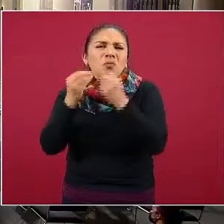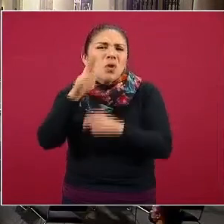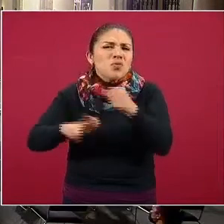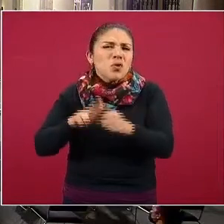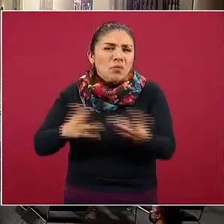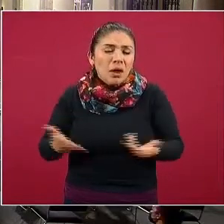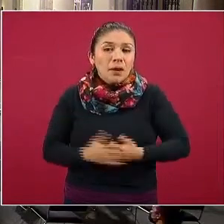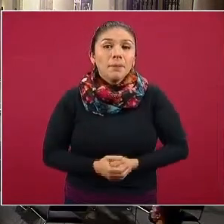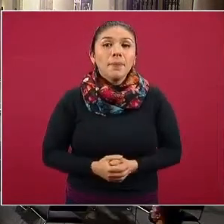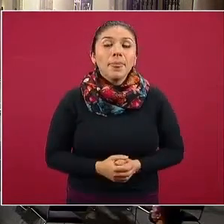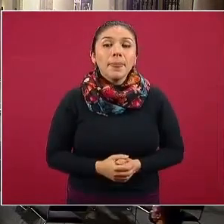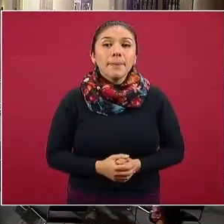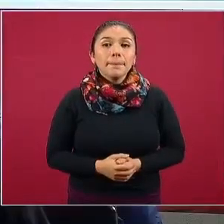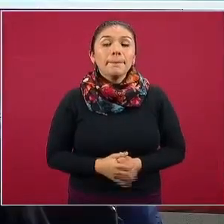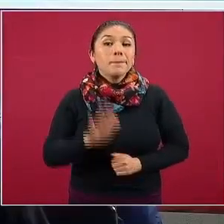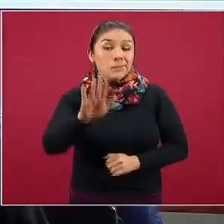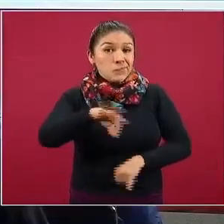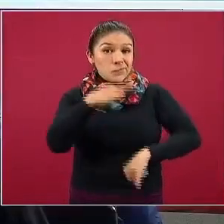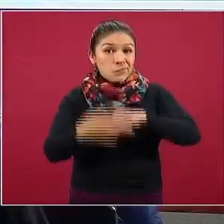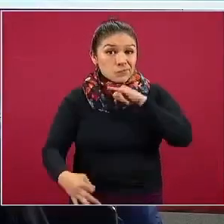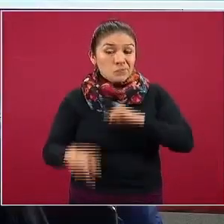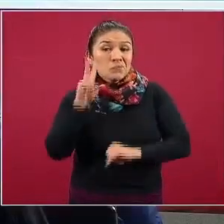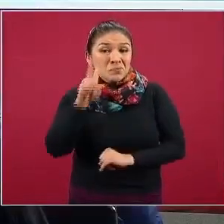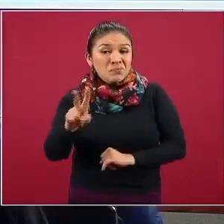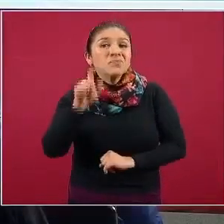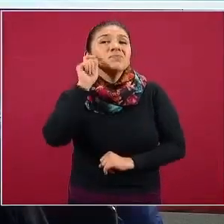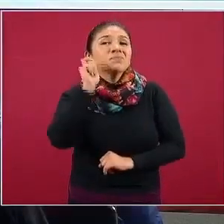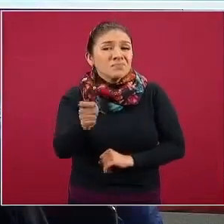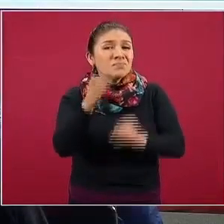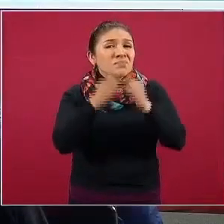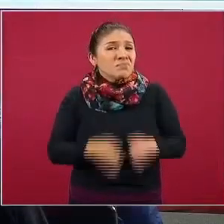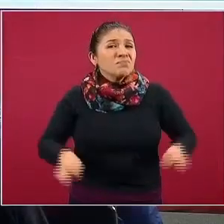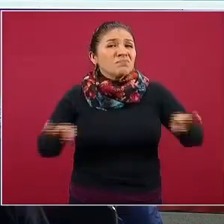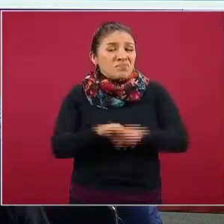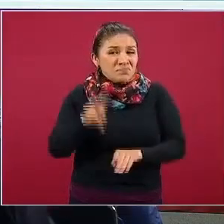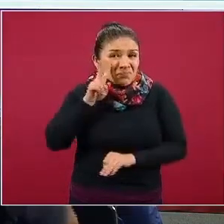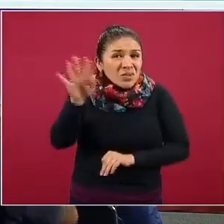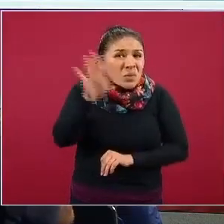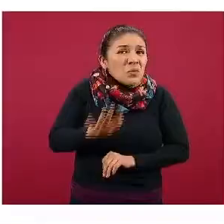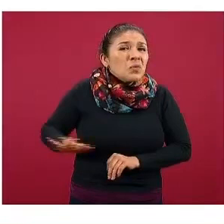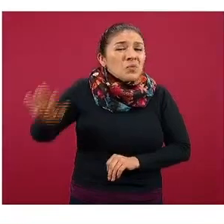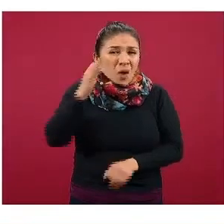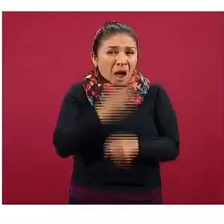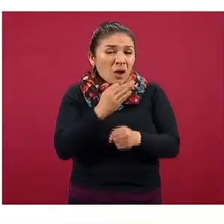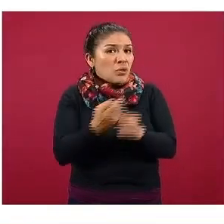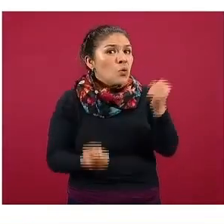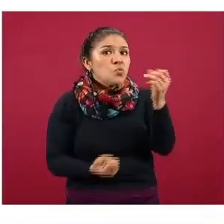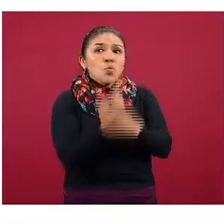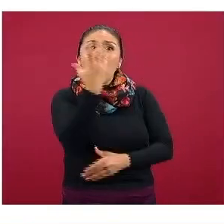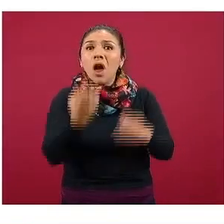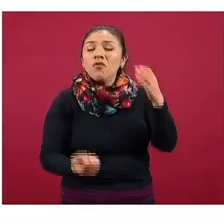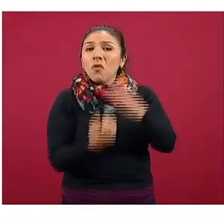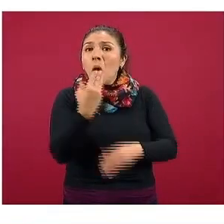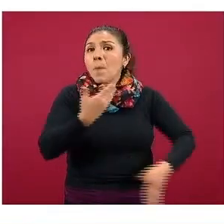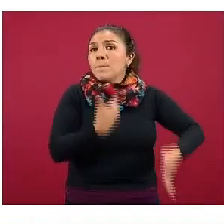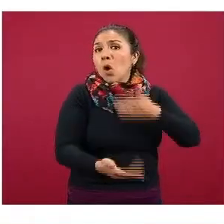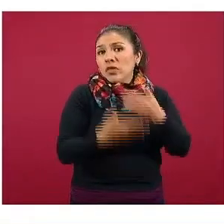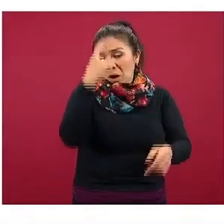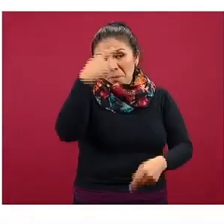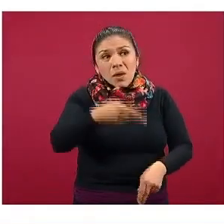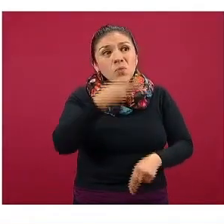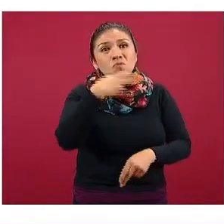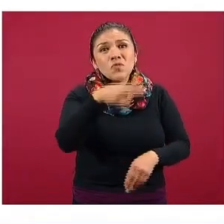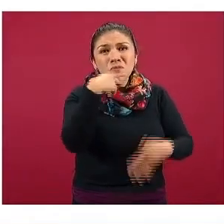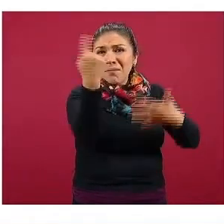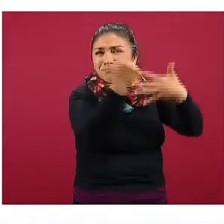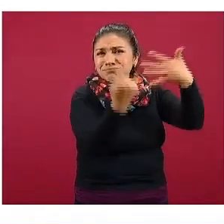sigue. Y finalmente lo que tenemos que ver en toda esta innovación y en toda esta mercadotecnia desde el punto